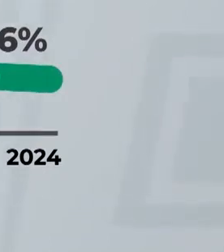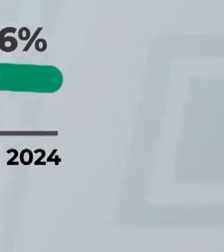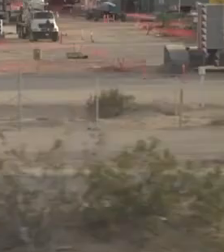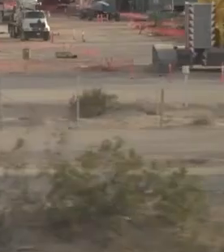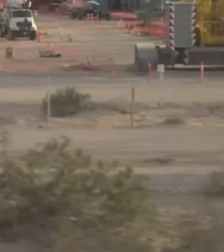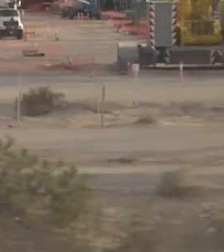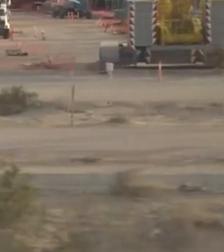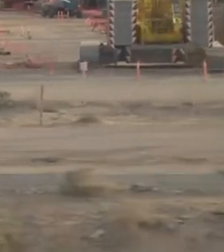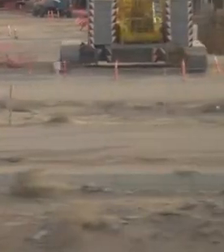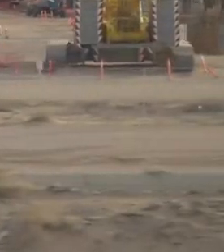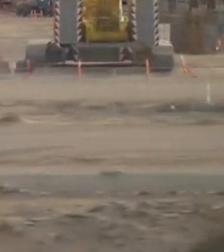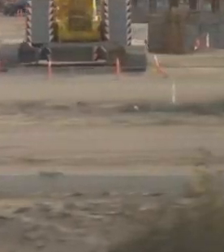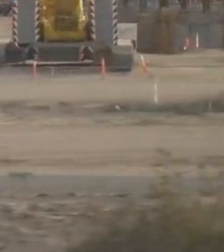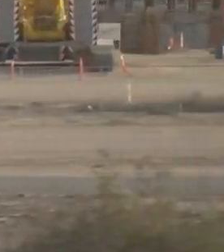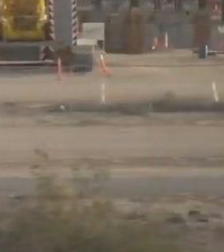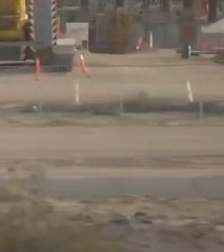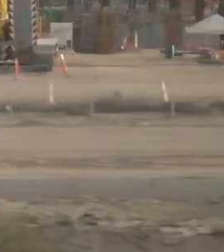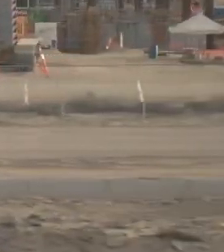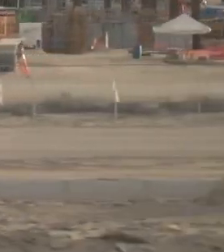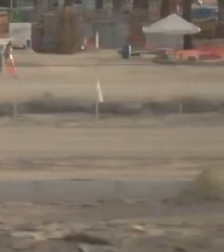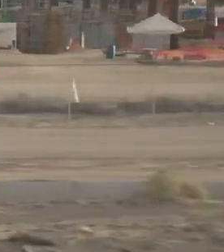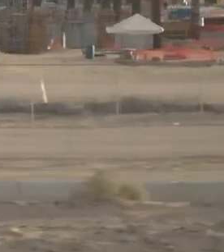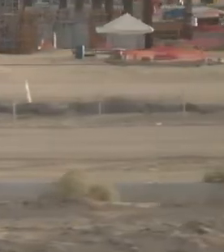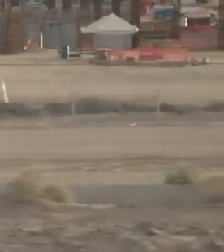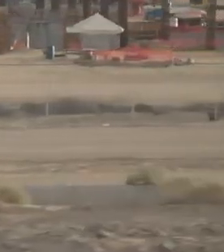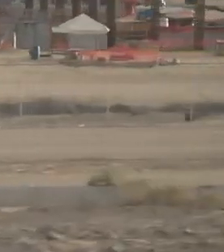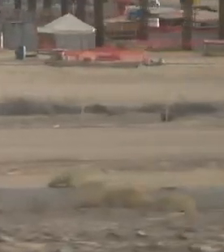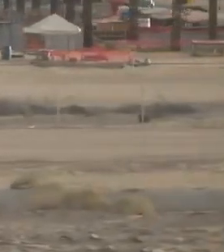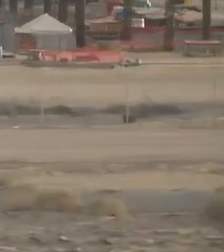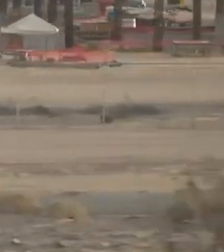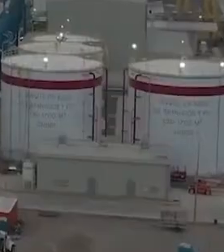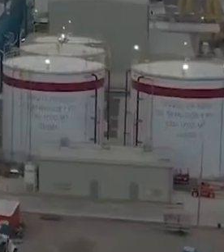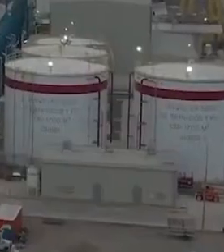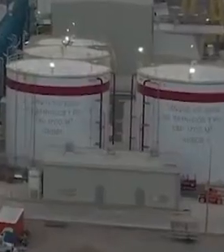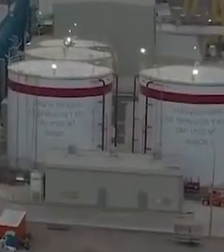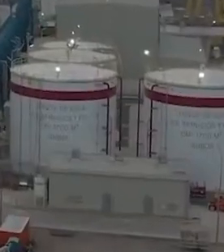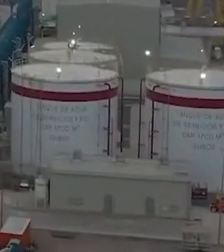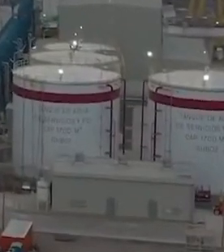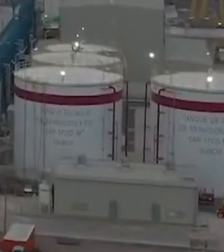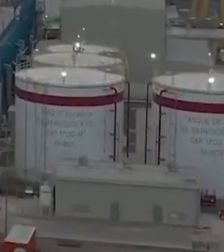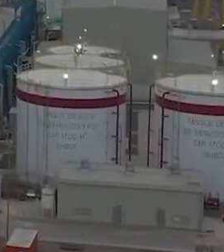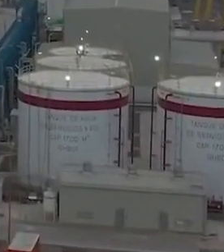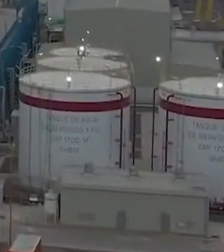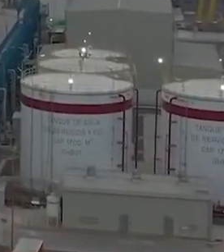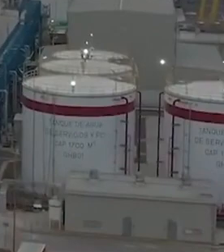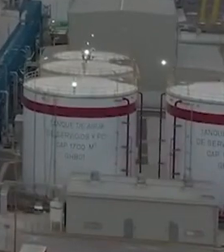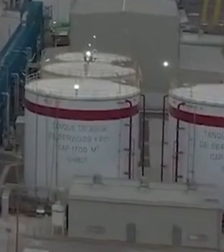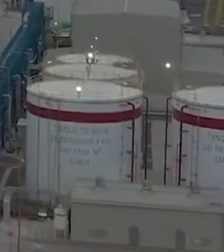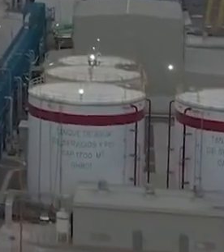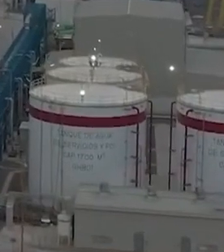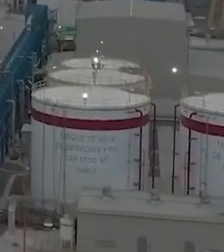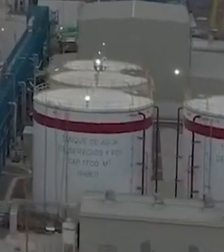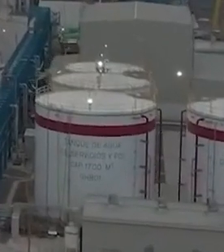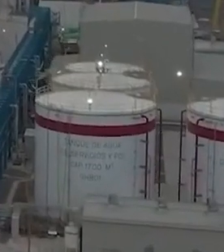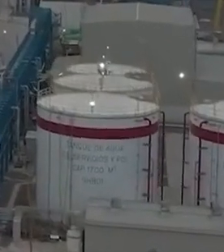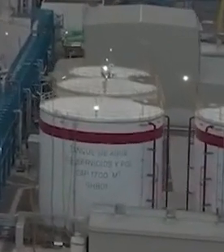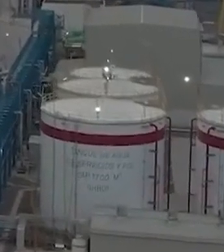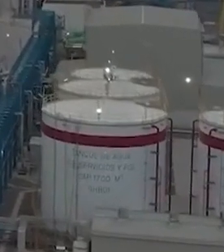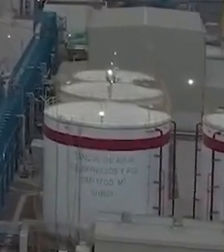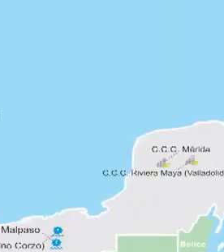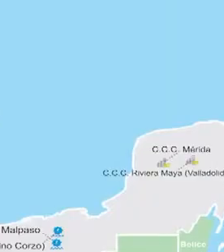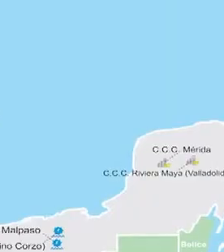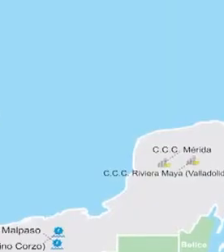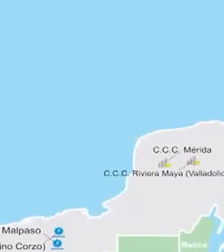Para recuperar la rectoría del Estado en el sector eléctrico, el presidente de la República ordenó el rescate de la Comisión Federal de Electricidad